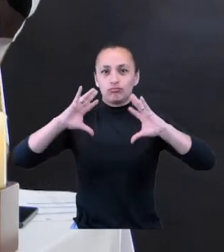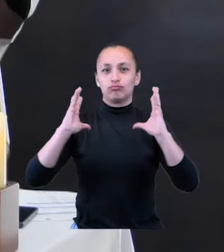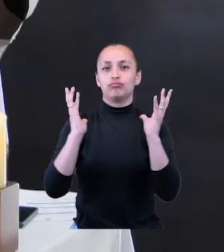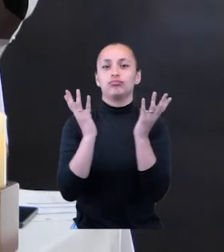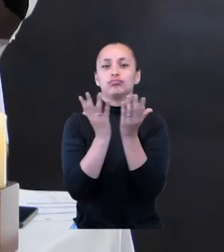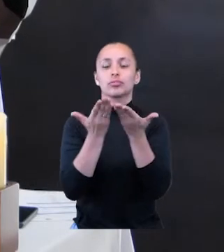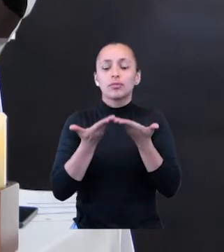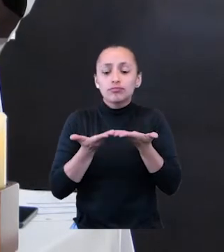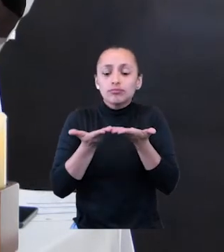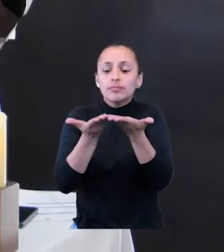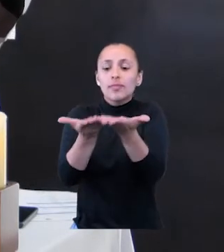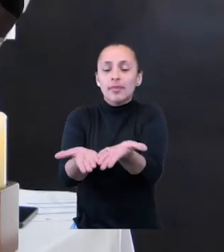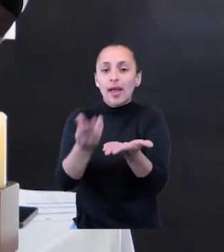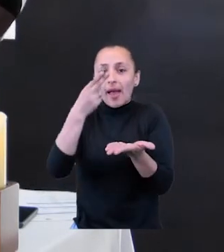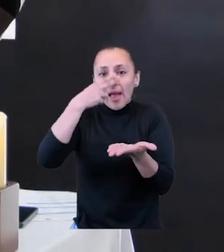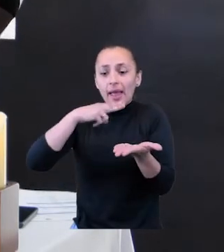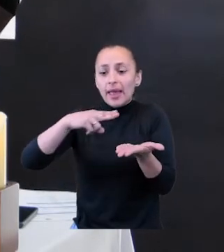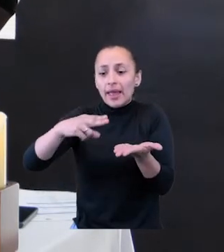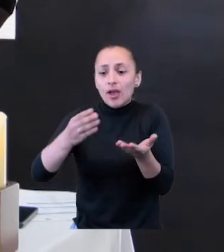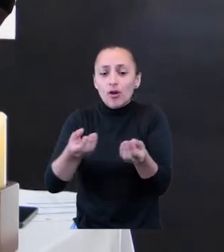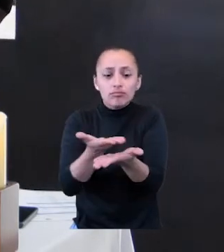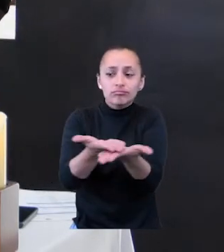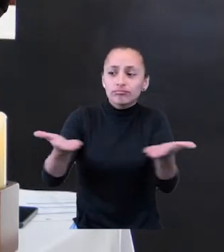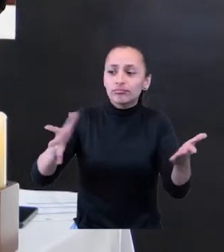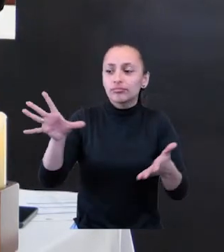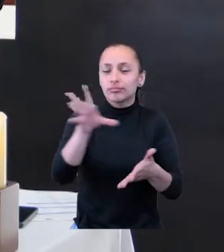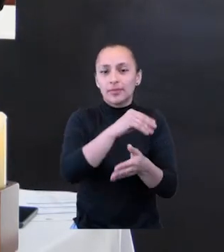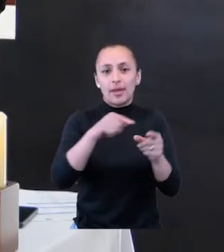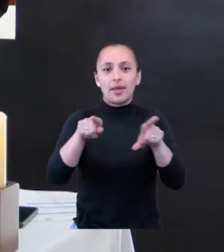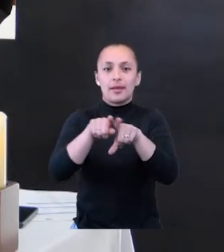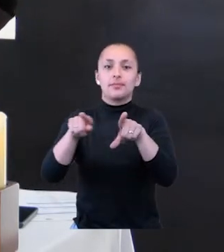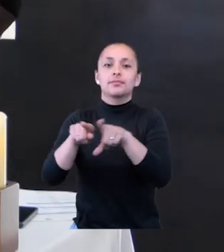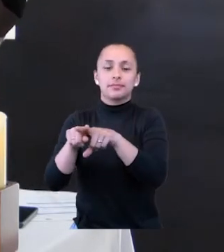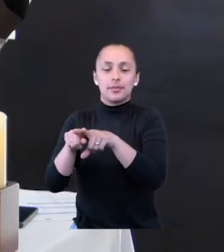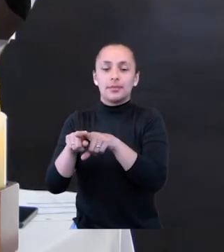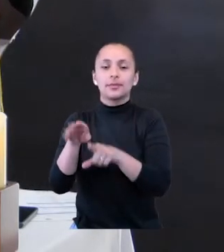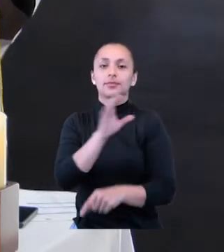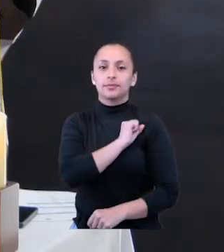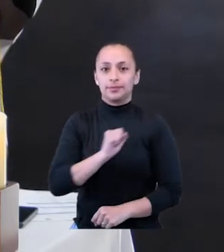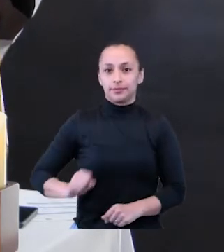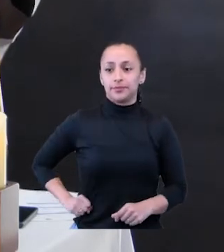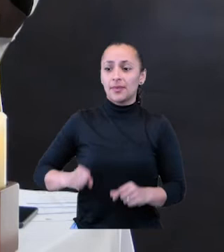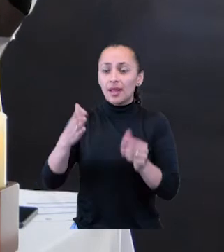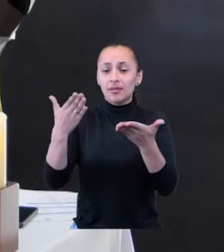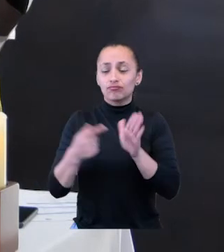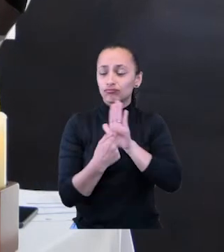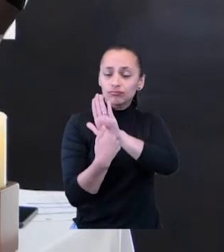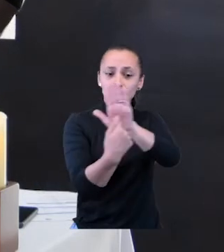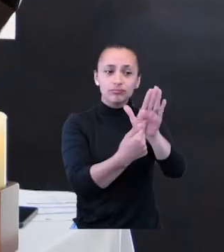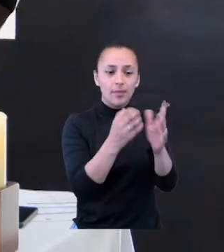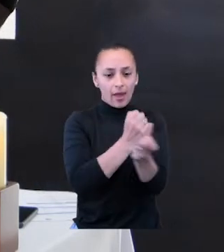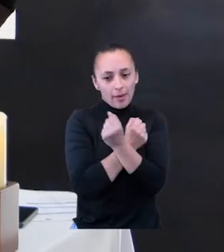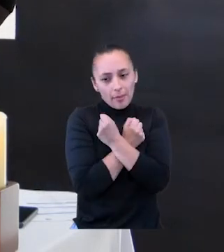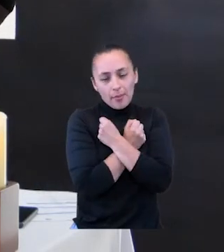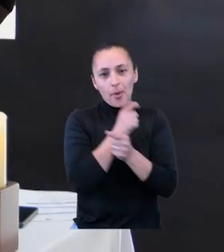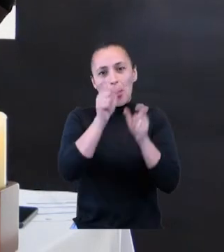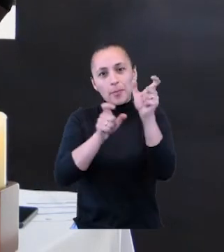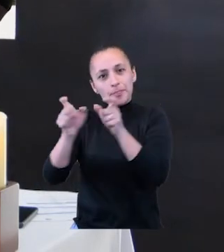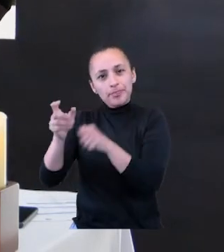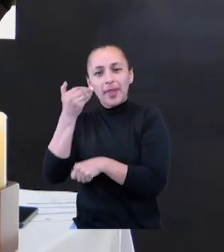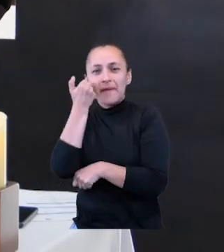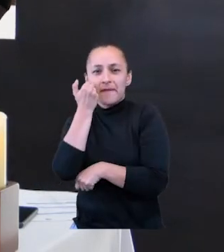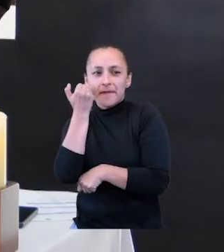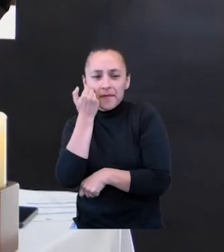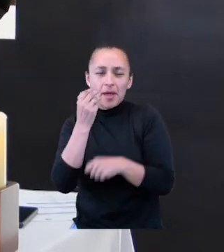que fuera nuestro señor y nuestro hermano él manifiesta su amor para con los pobres y los enfermos para con los